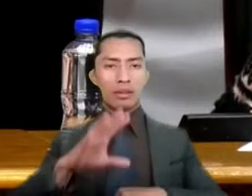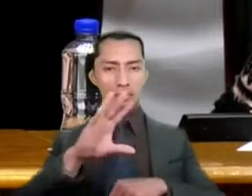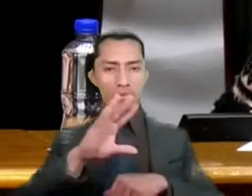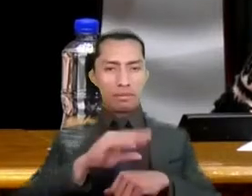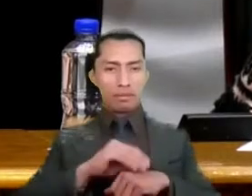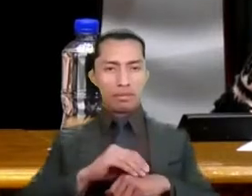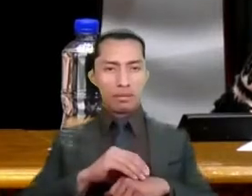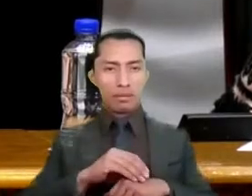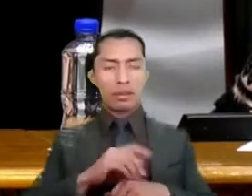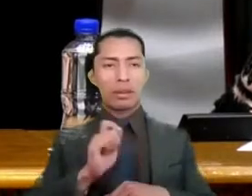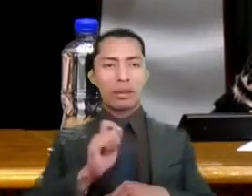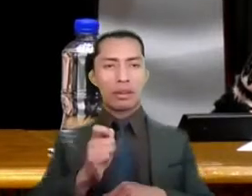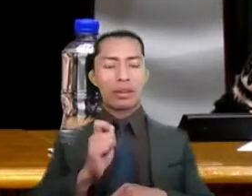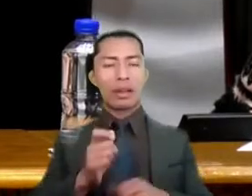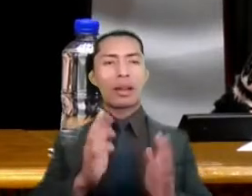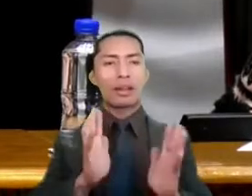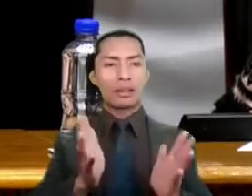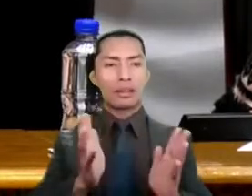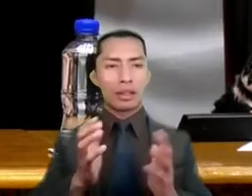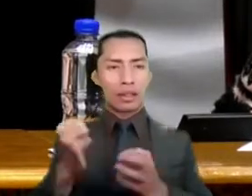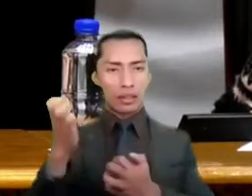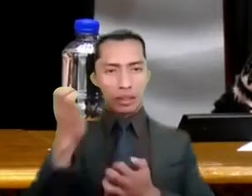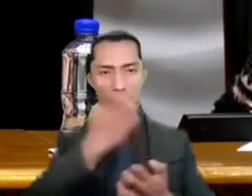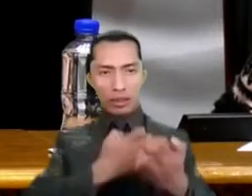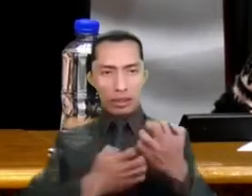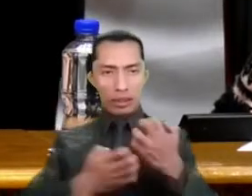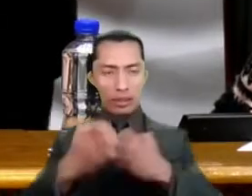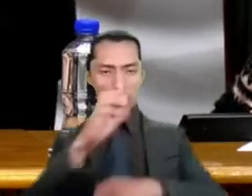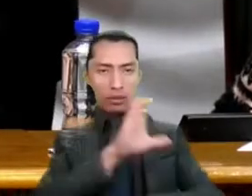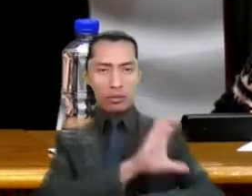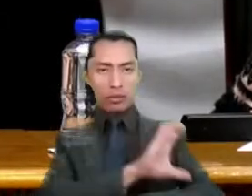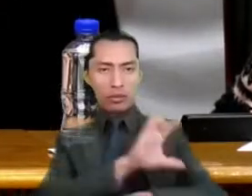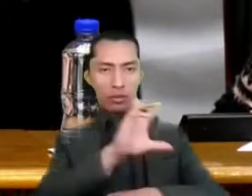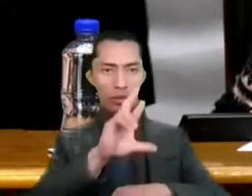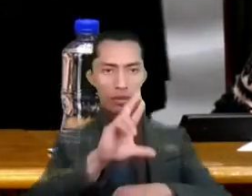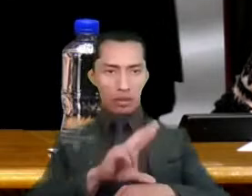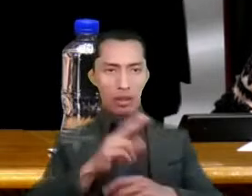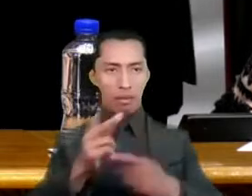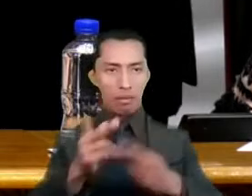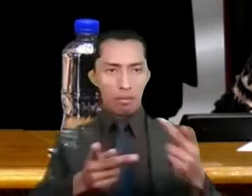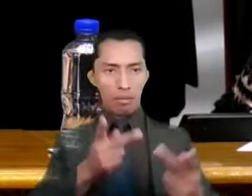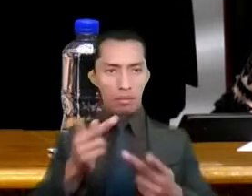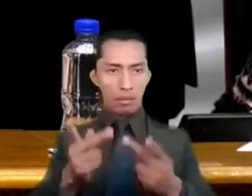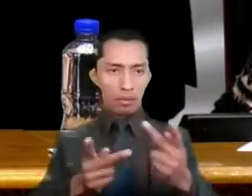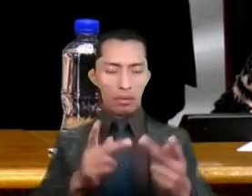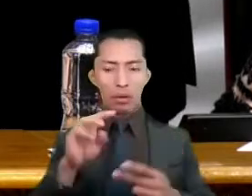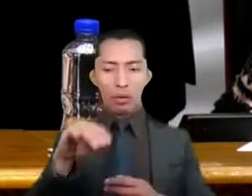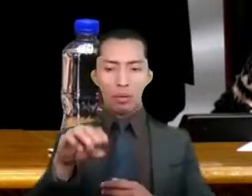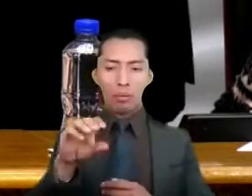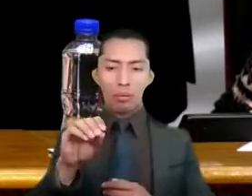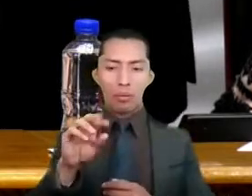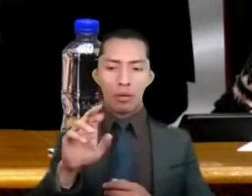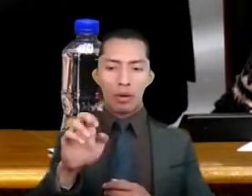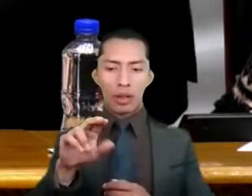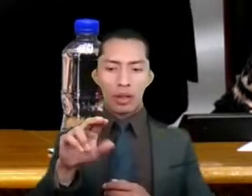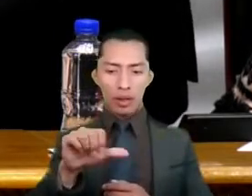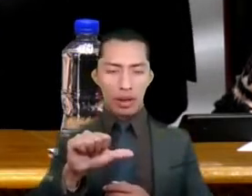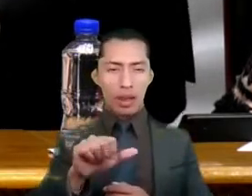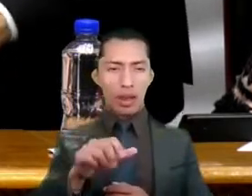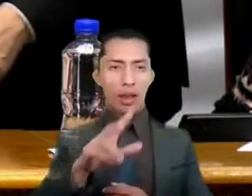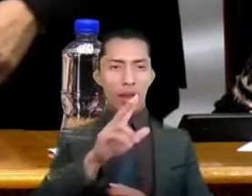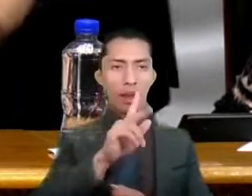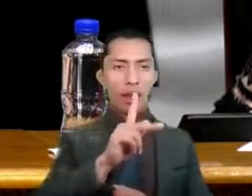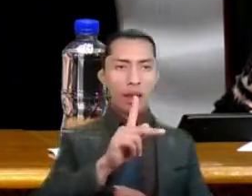se consultó a los señores coordinadores tanto de Morena como del PRI respecto a...